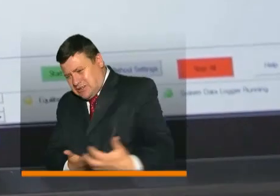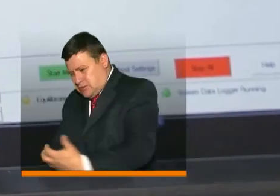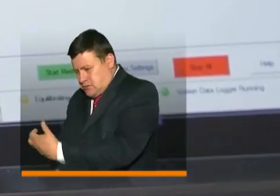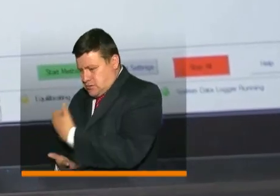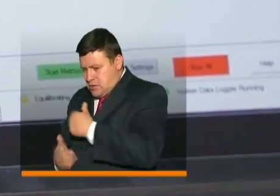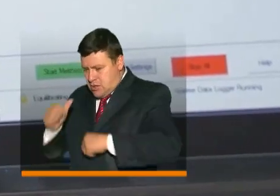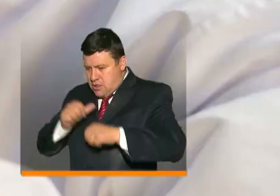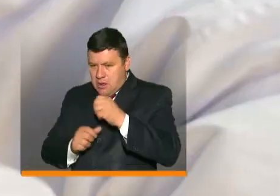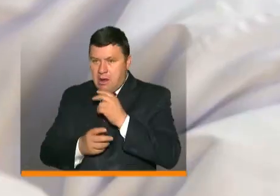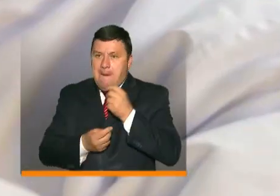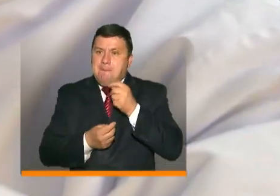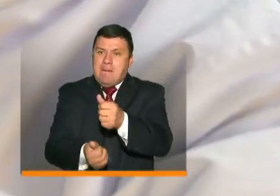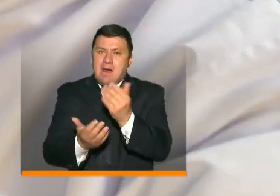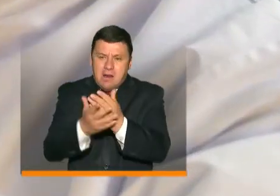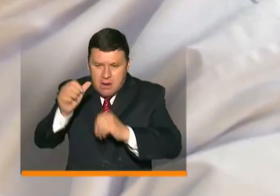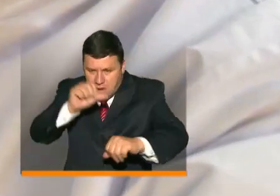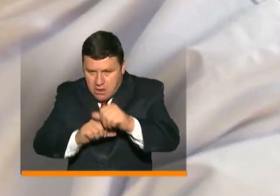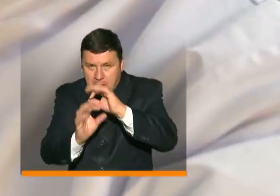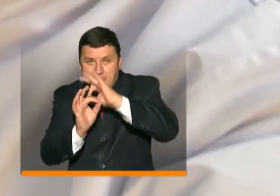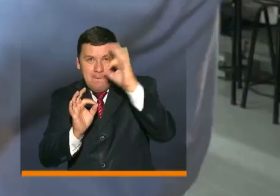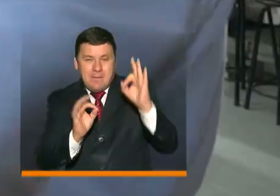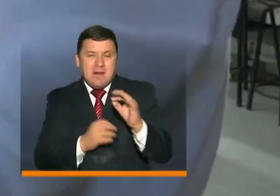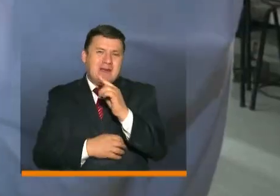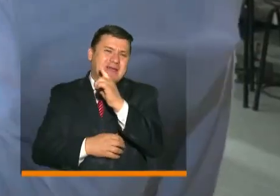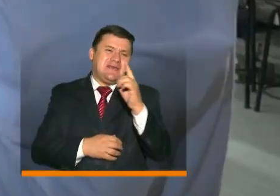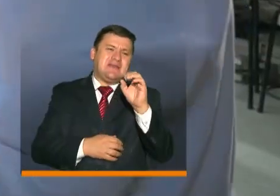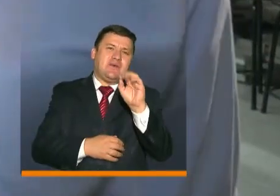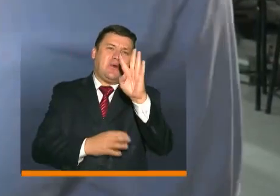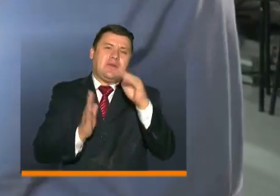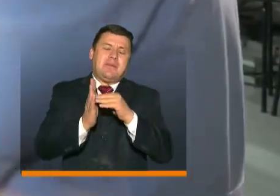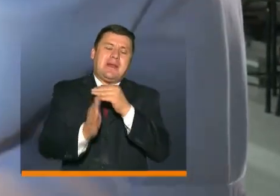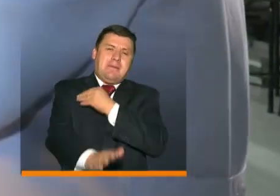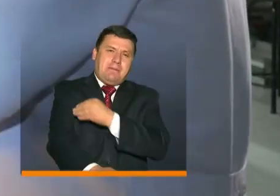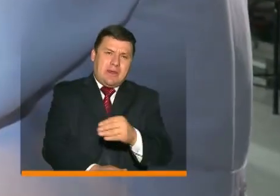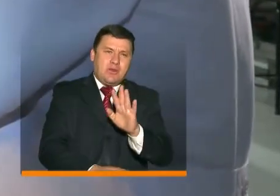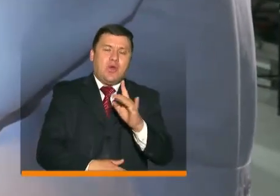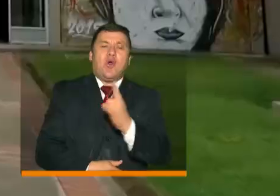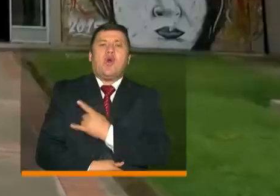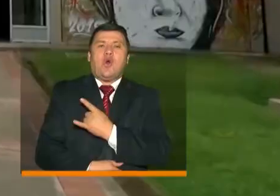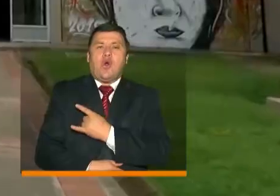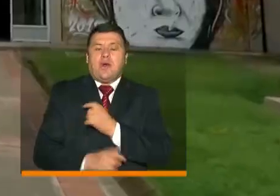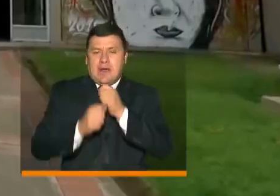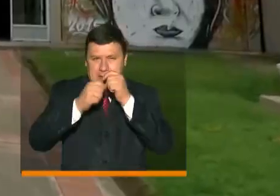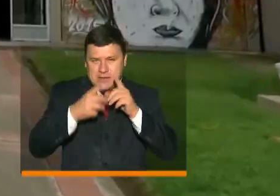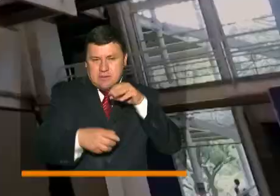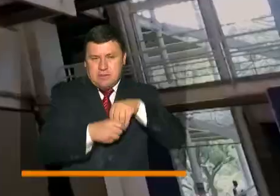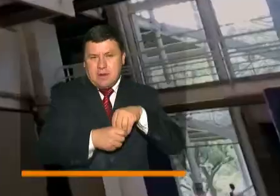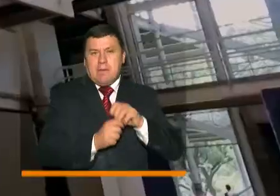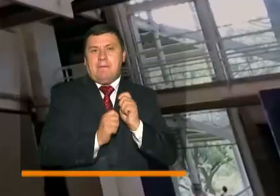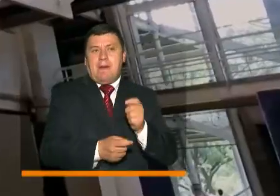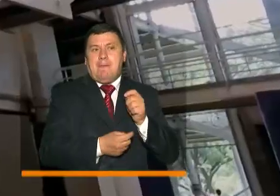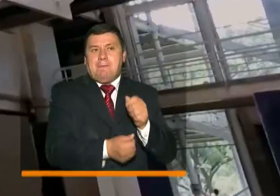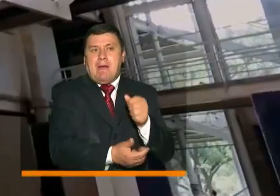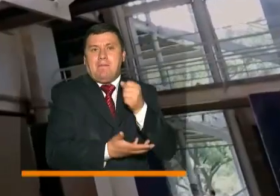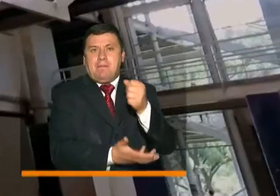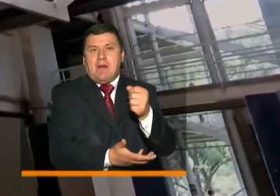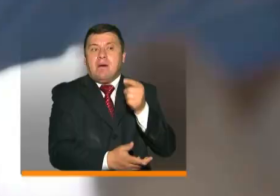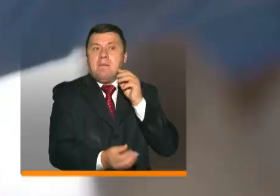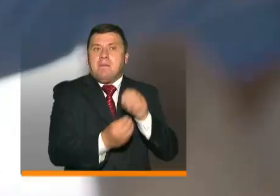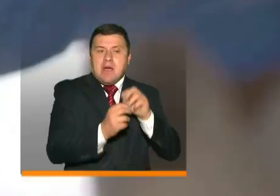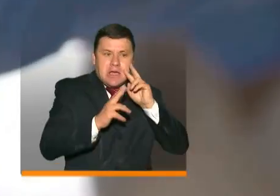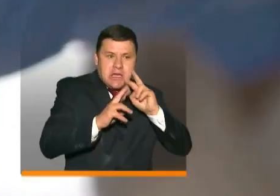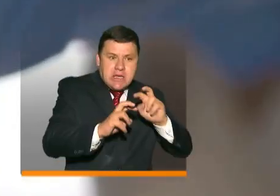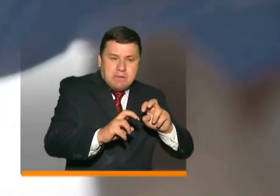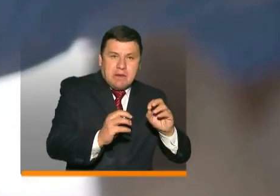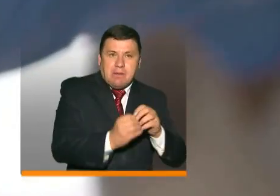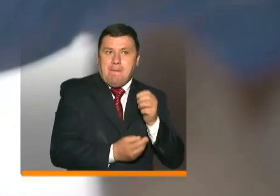de laboratorios de bioseguridad en regiones. 104.000 millones irán a universidades públicas, lo que mejorará capacidad de investigación